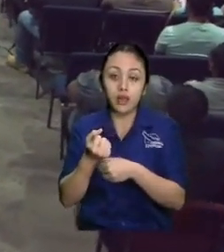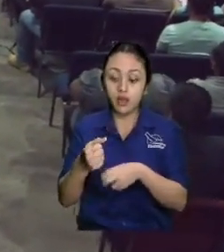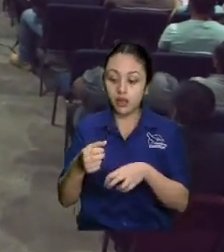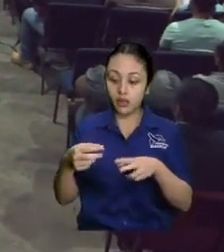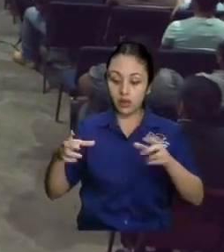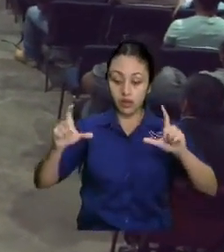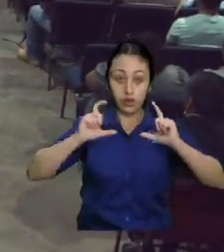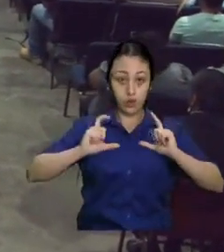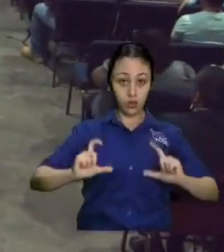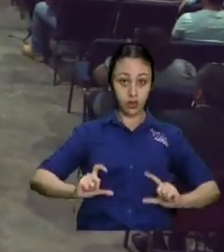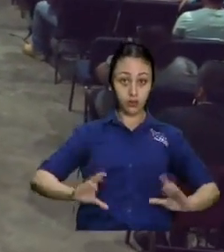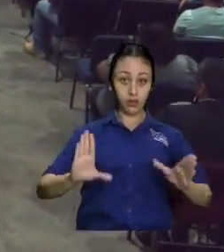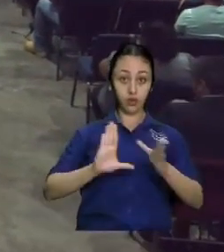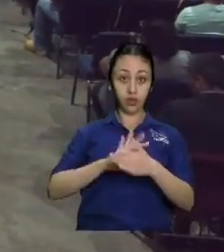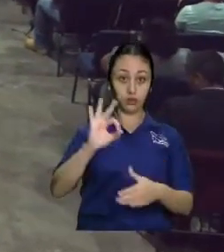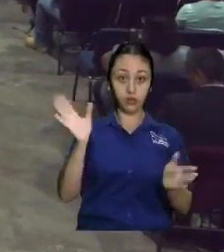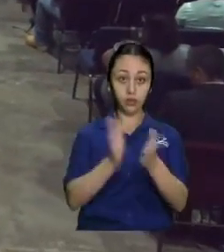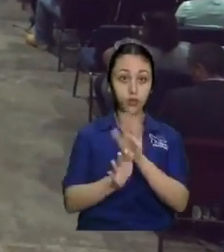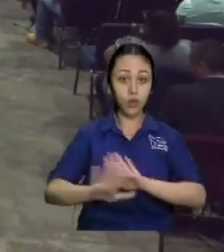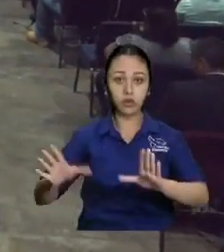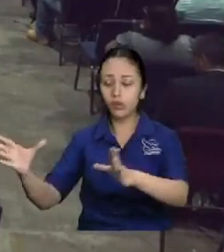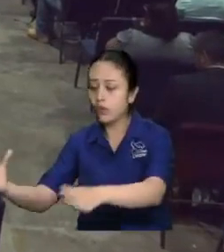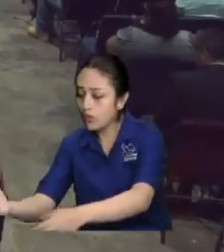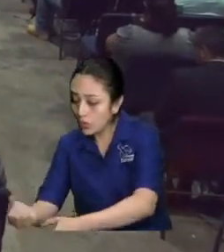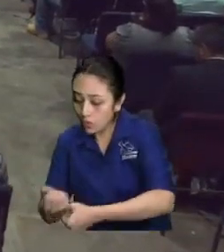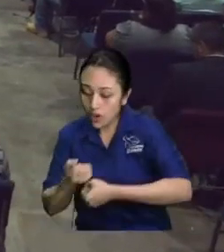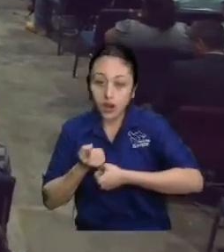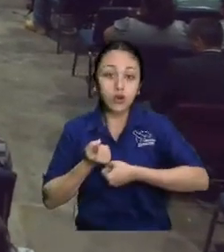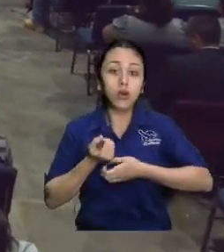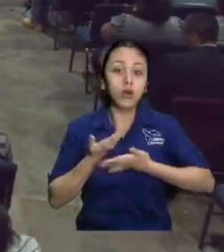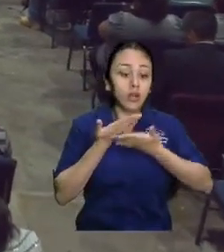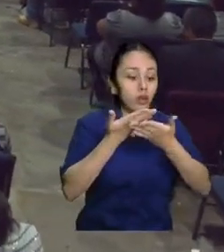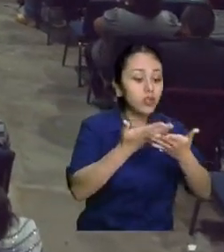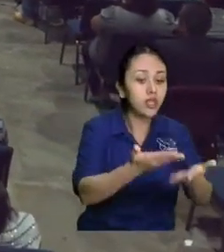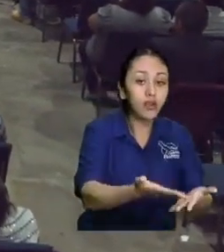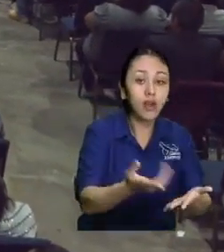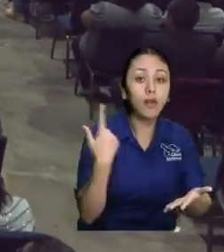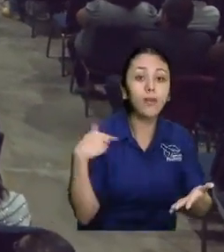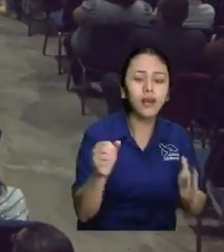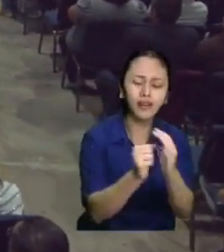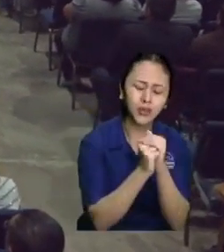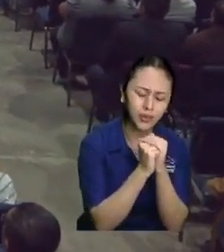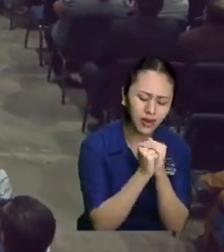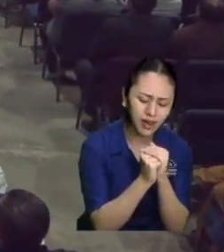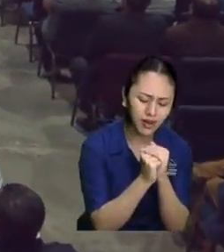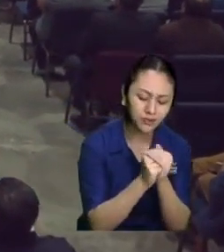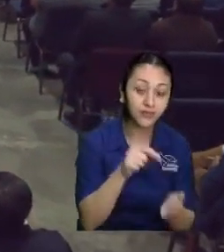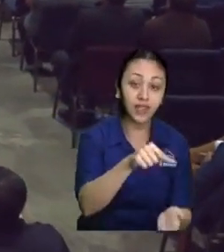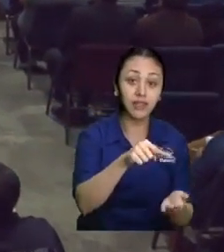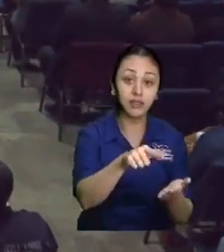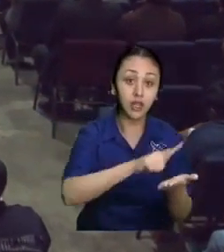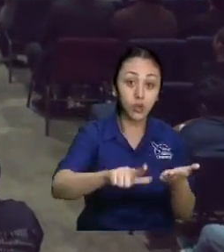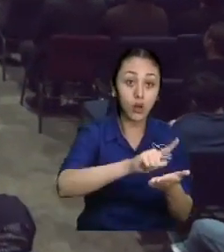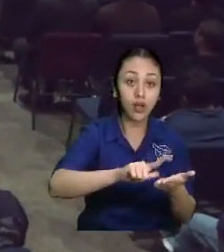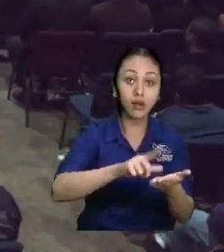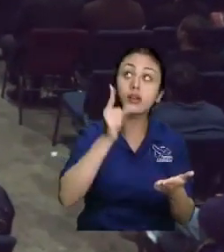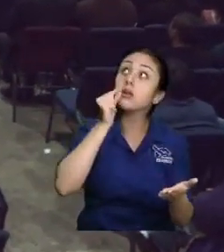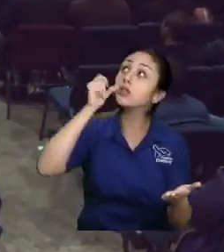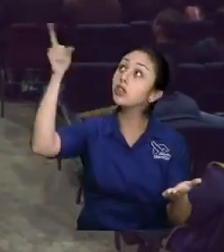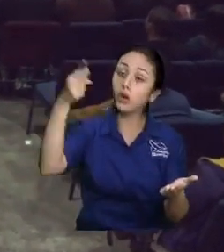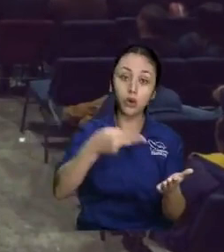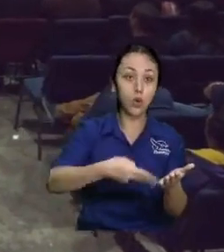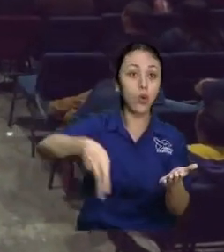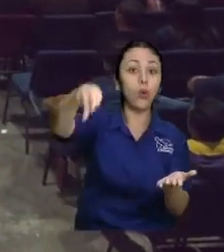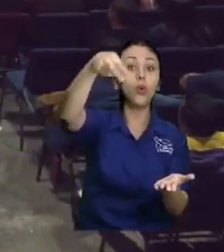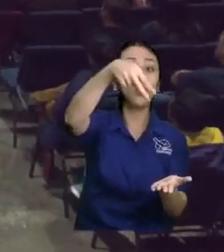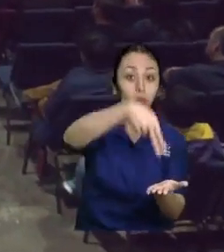en diferentes lugares y lo llevaba para que oraran. Y en una de esas campañas el Señor lo resucitó. Y